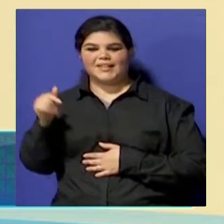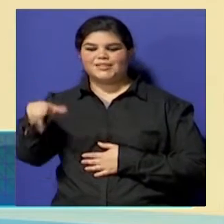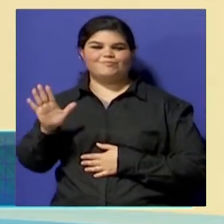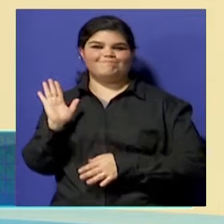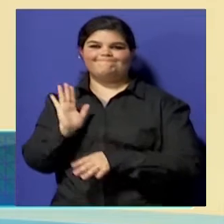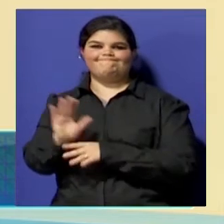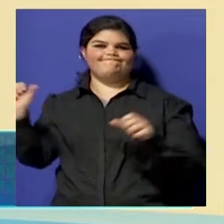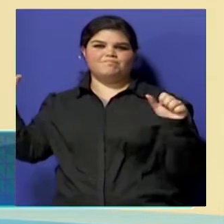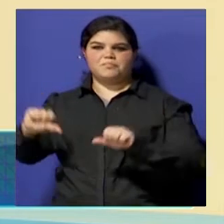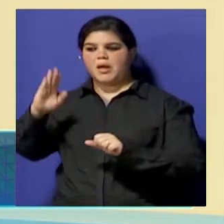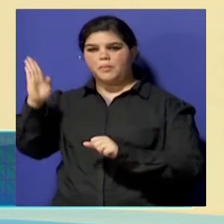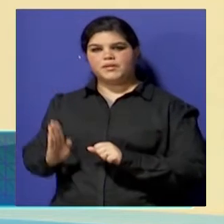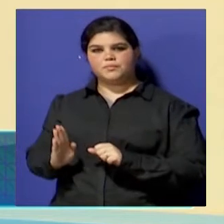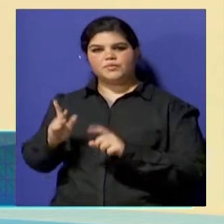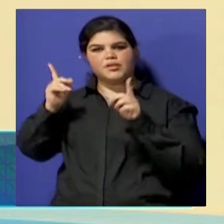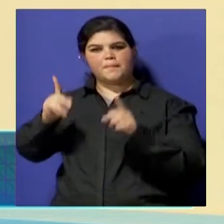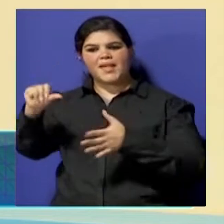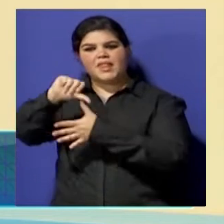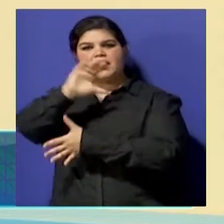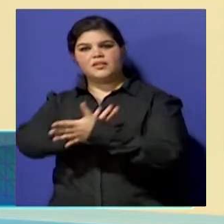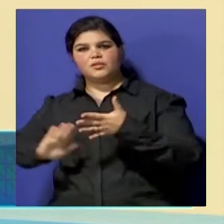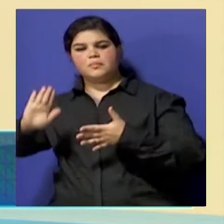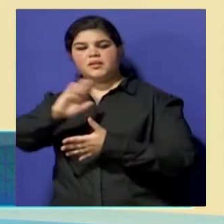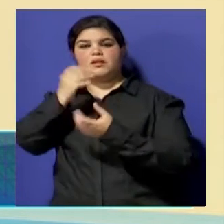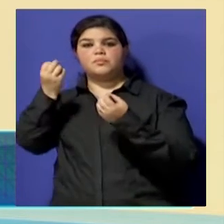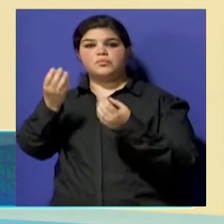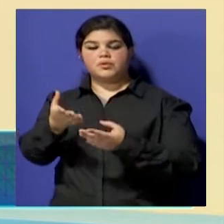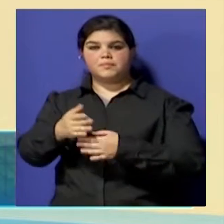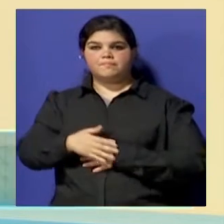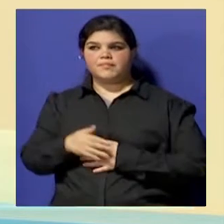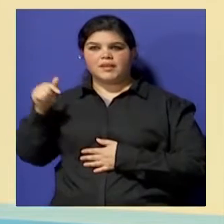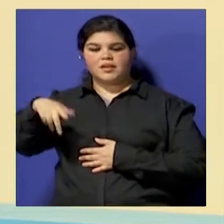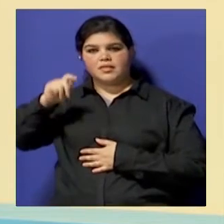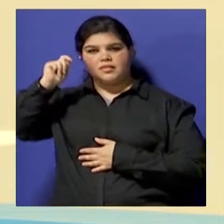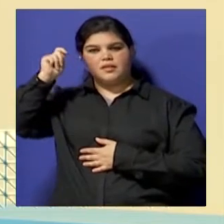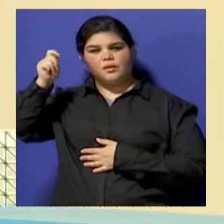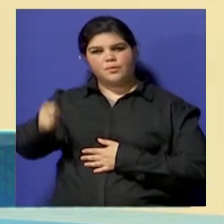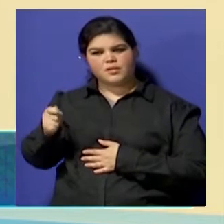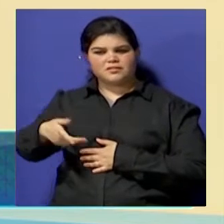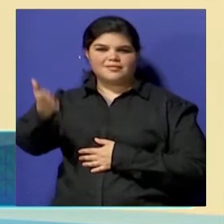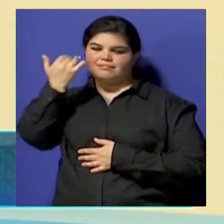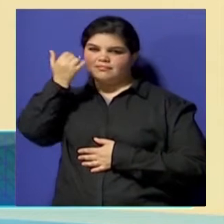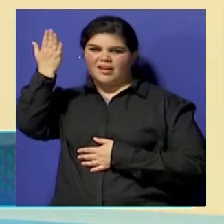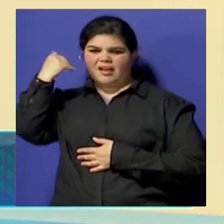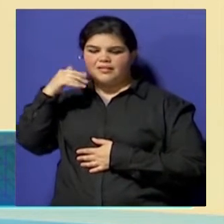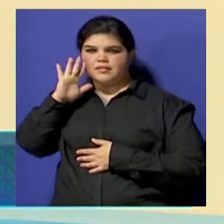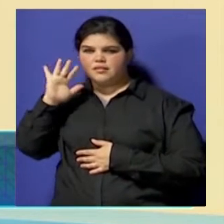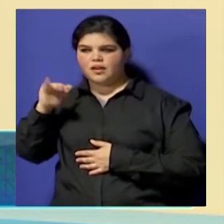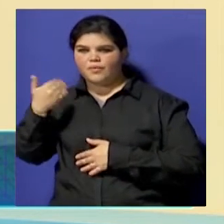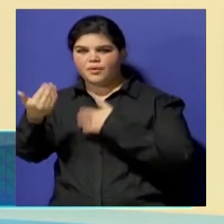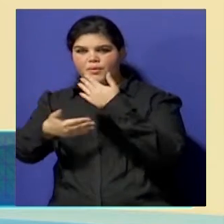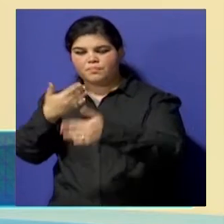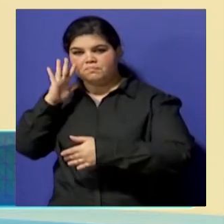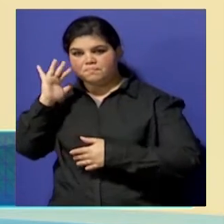los brasileros, pero también a los latinoamericanos. Realmente un proceso que lo veníamos venir,